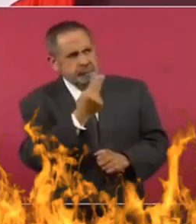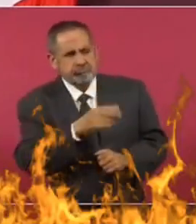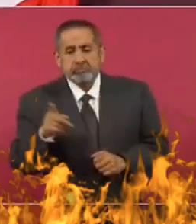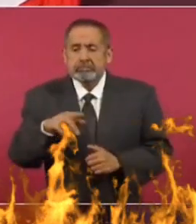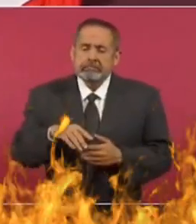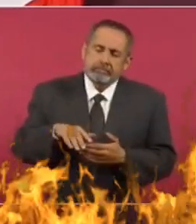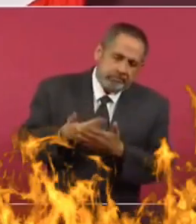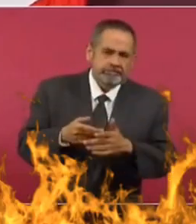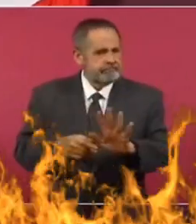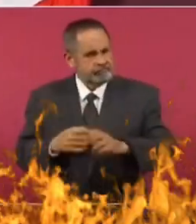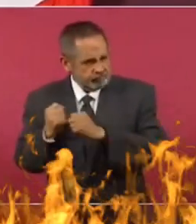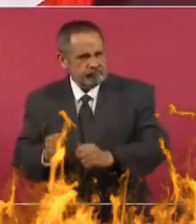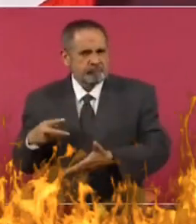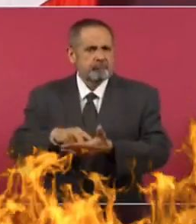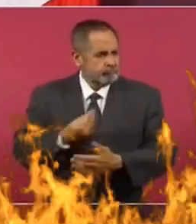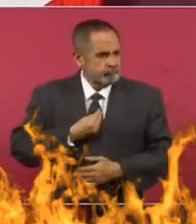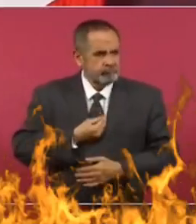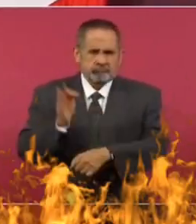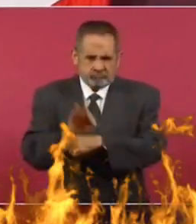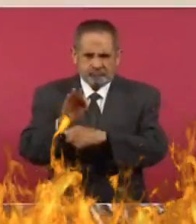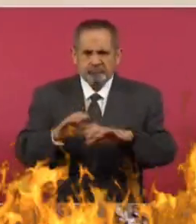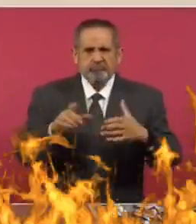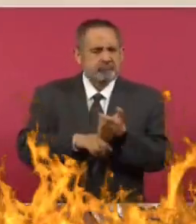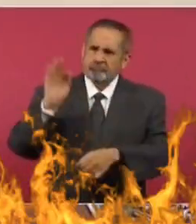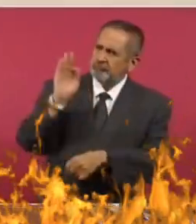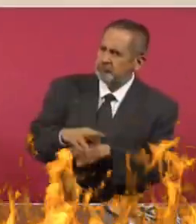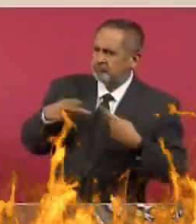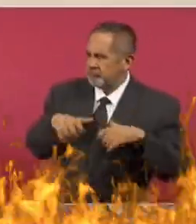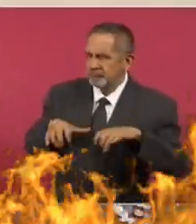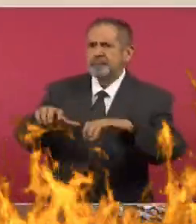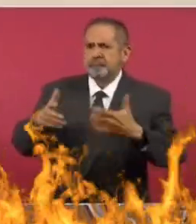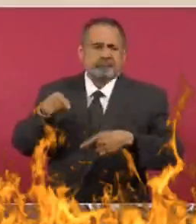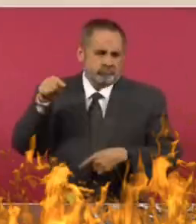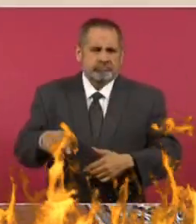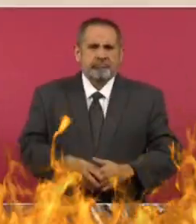titubeen. Se trata de defender los bienes del pueblo.